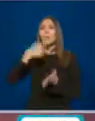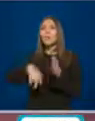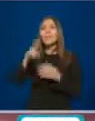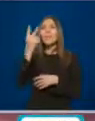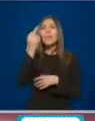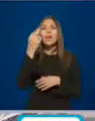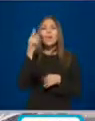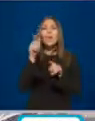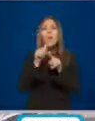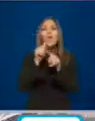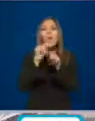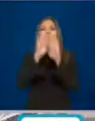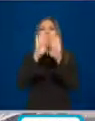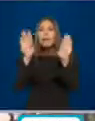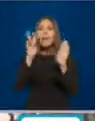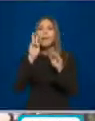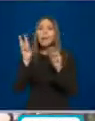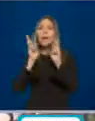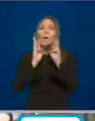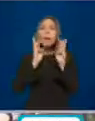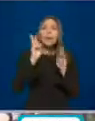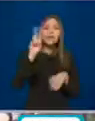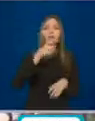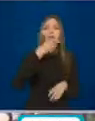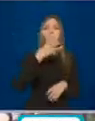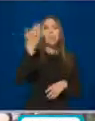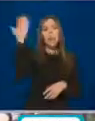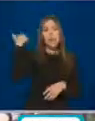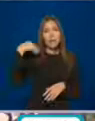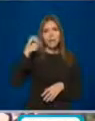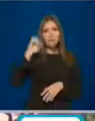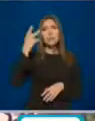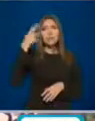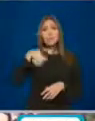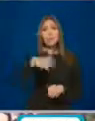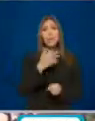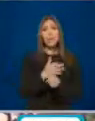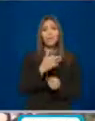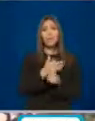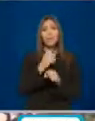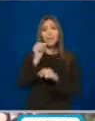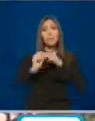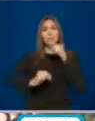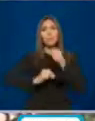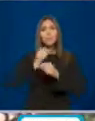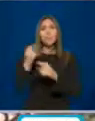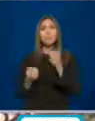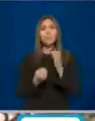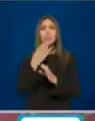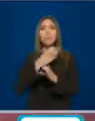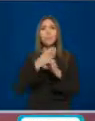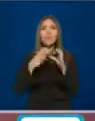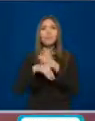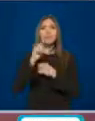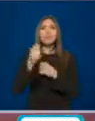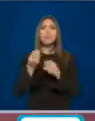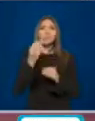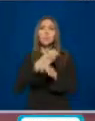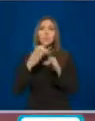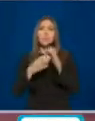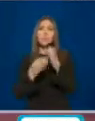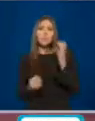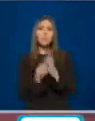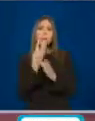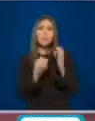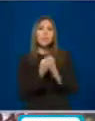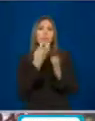todas las generaciones. Pero lo cierto es que justamente estos nuevos recursos traen algo muy bueno para los jóvenes. Es muy fácil criticarlos, pero también